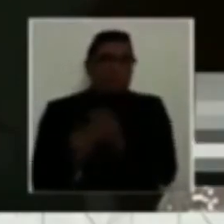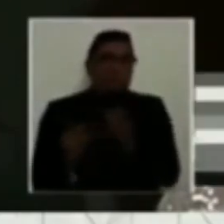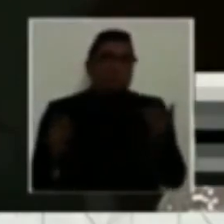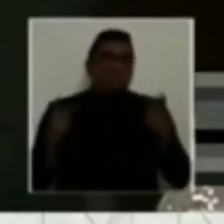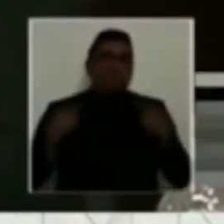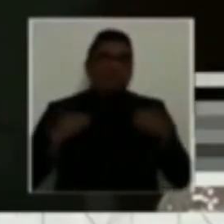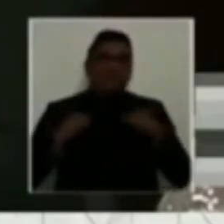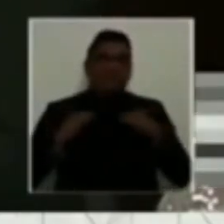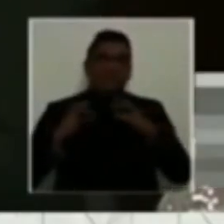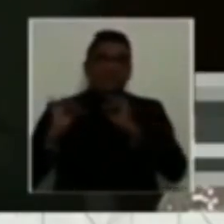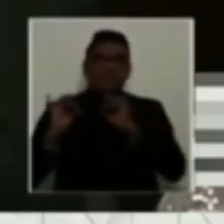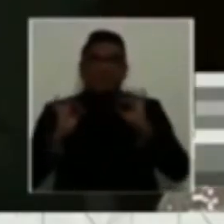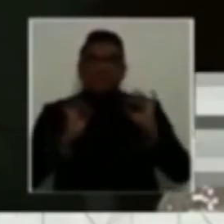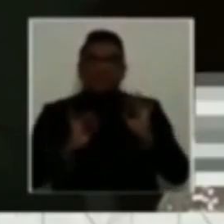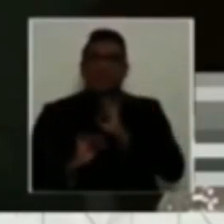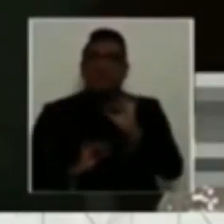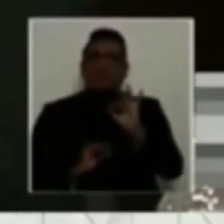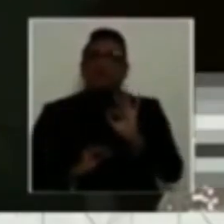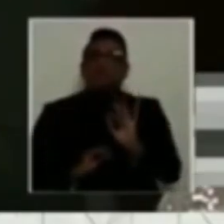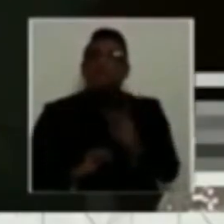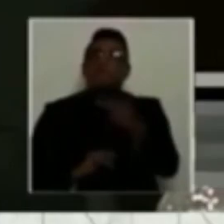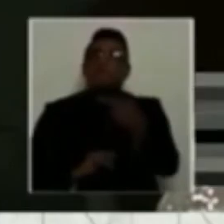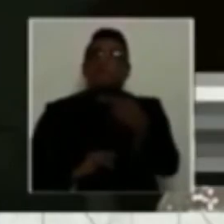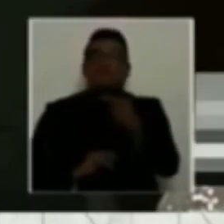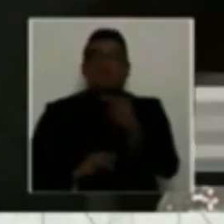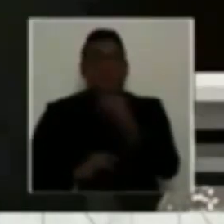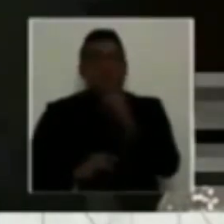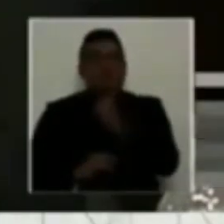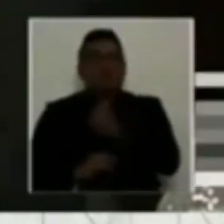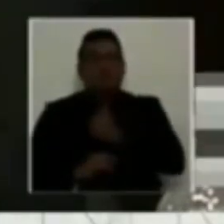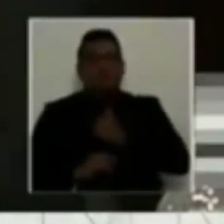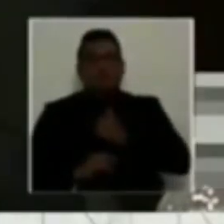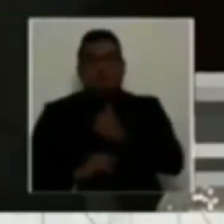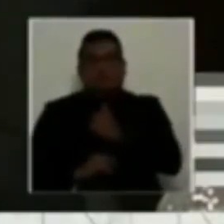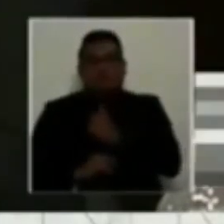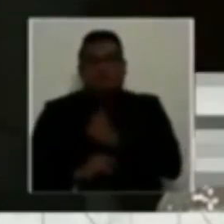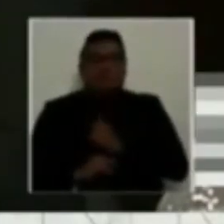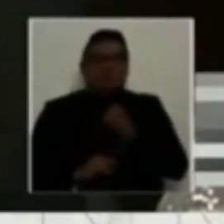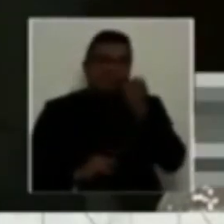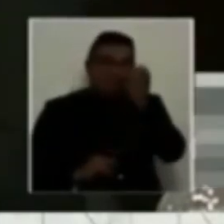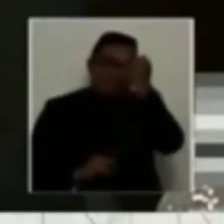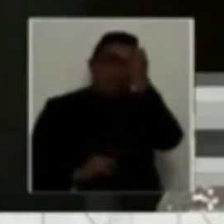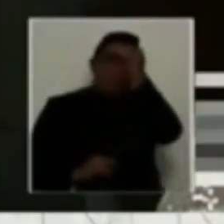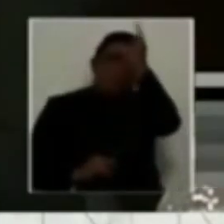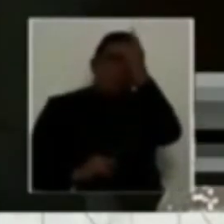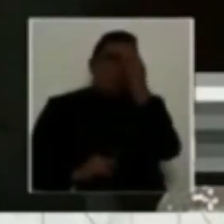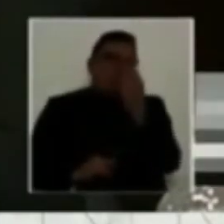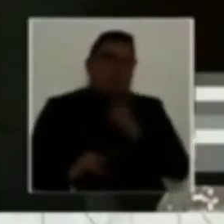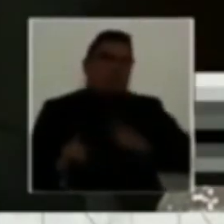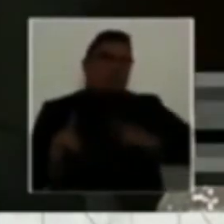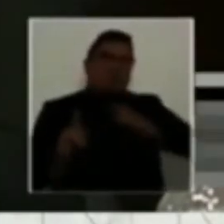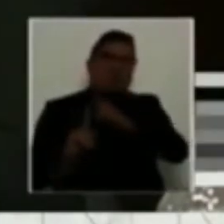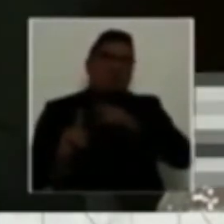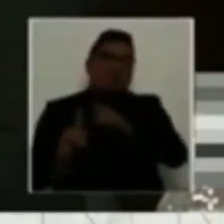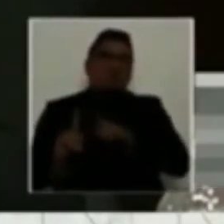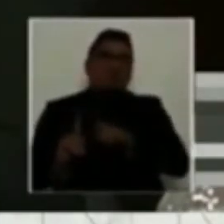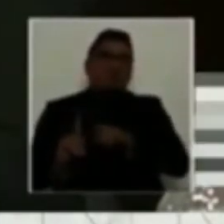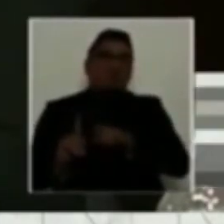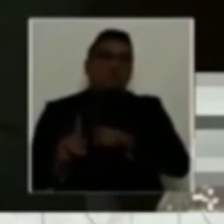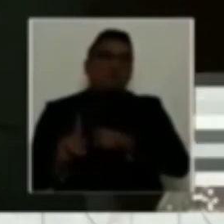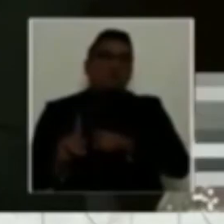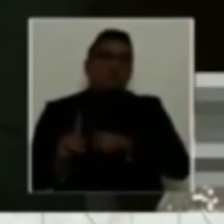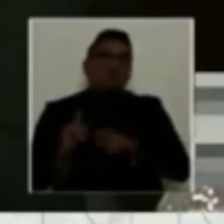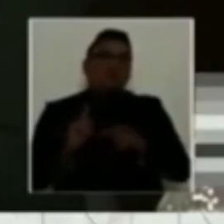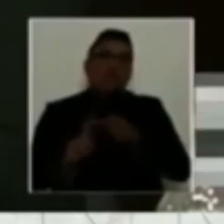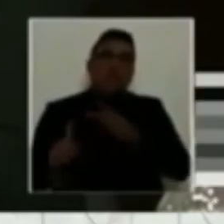desgraciadamente en muchas ocasiones se inventar las críticas